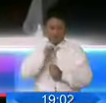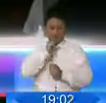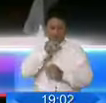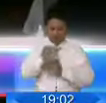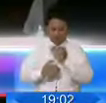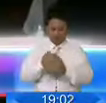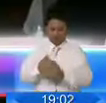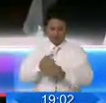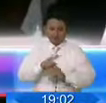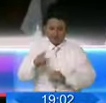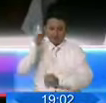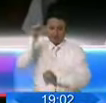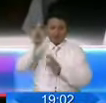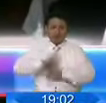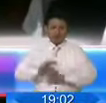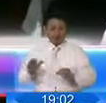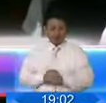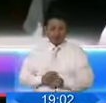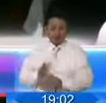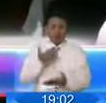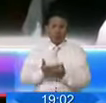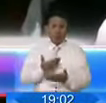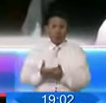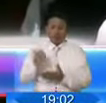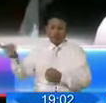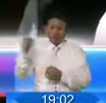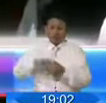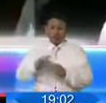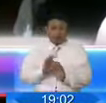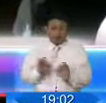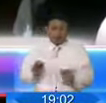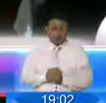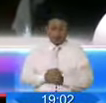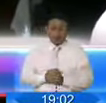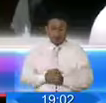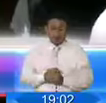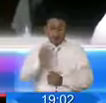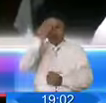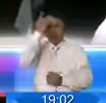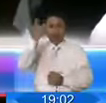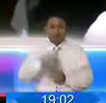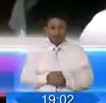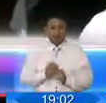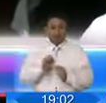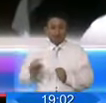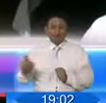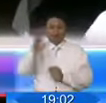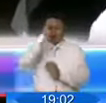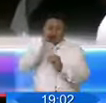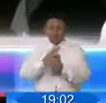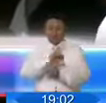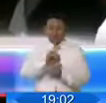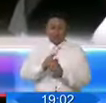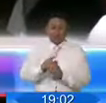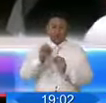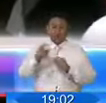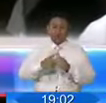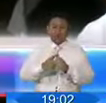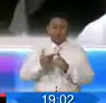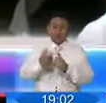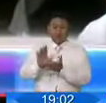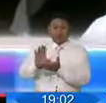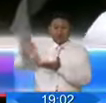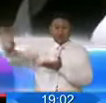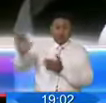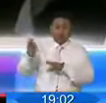rompiendo el estado de derecho y sin ninguna prueba para el involucramiento cuál es el objetivo no solamente que no regrese que el holograma en la consulta